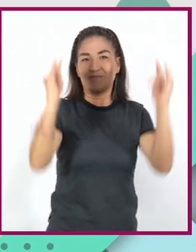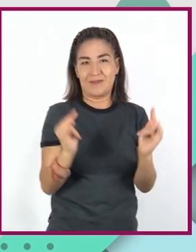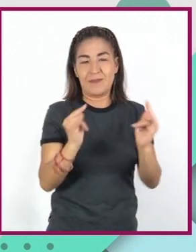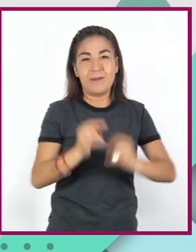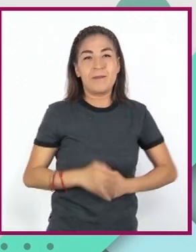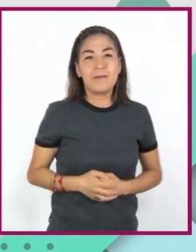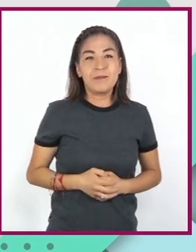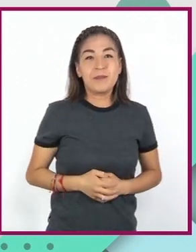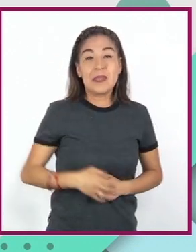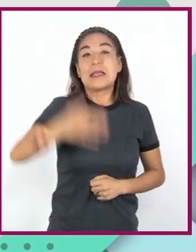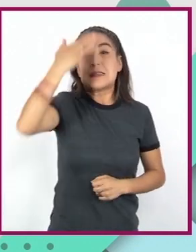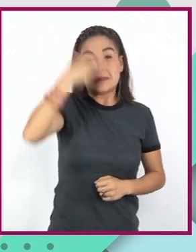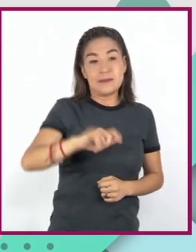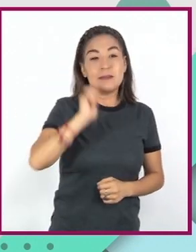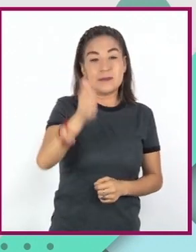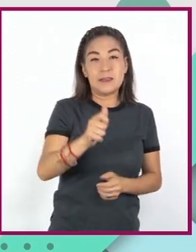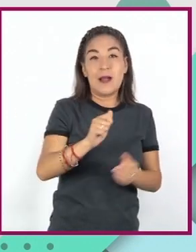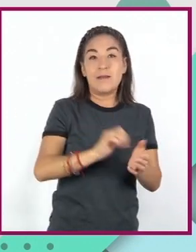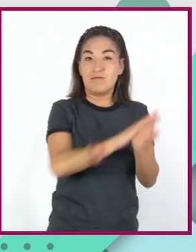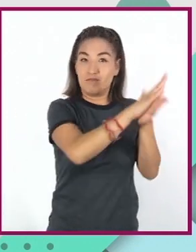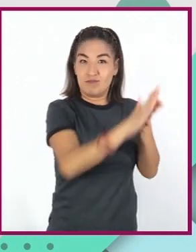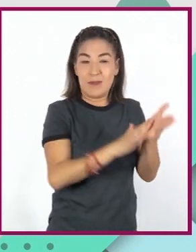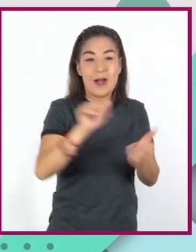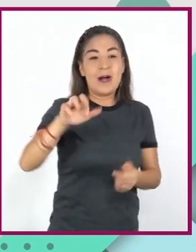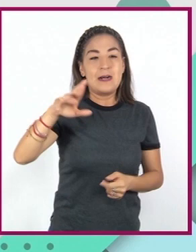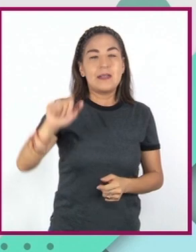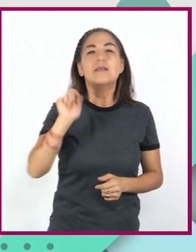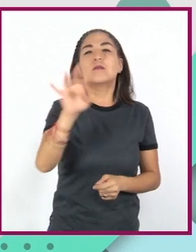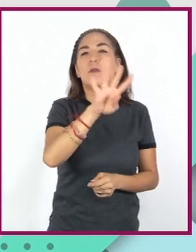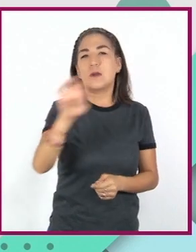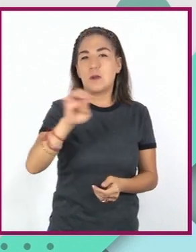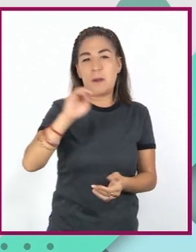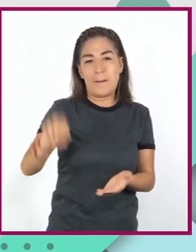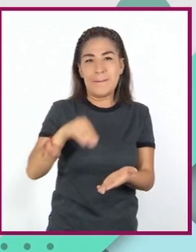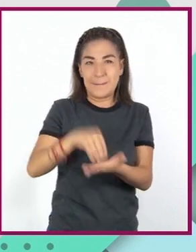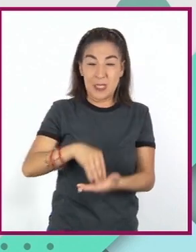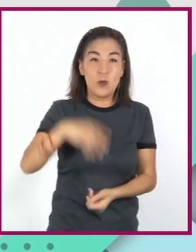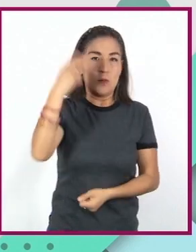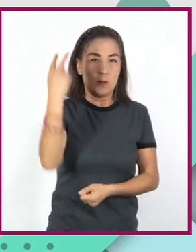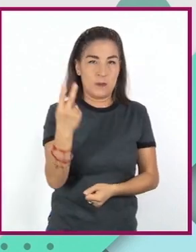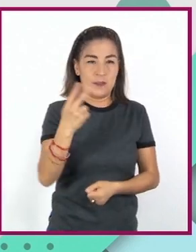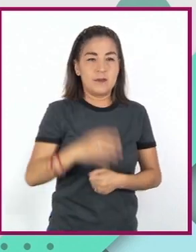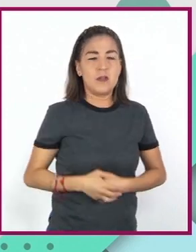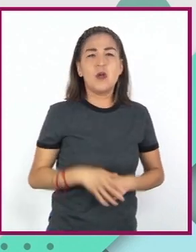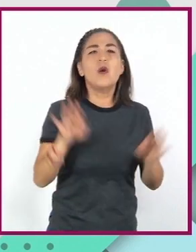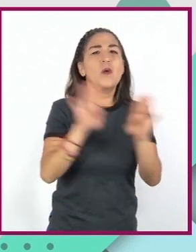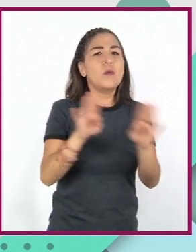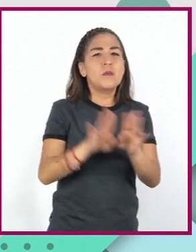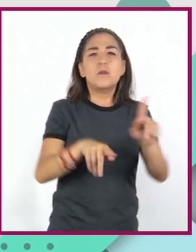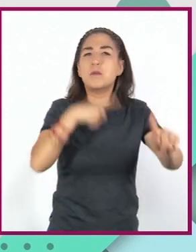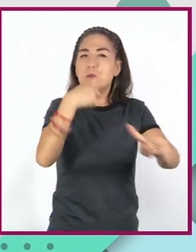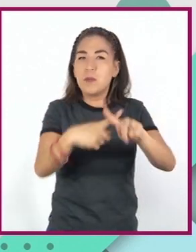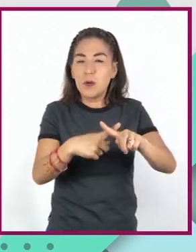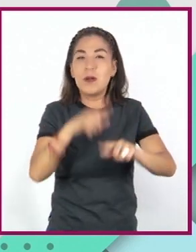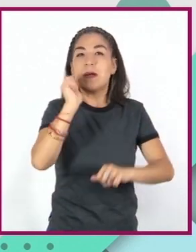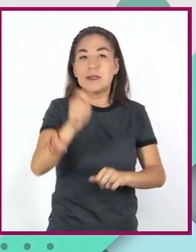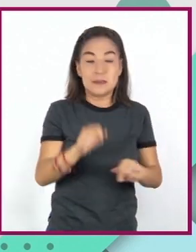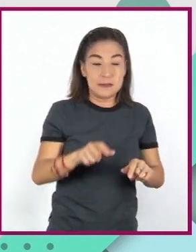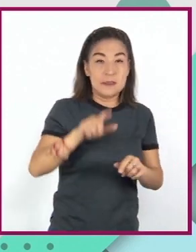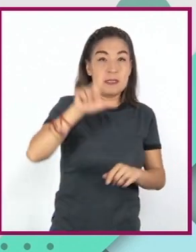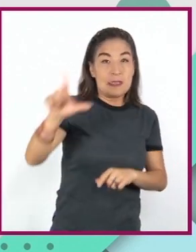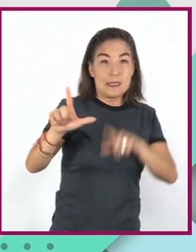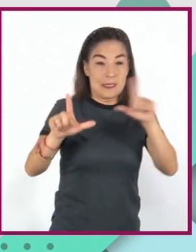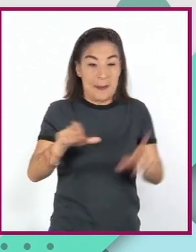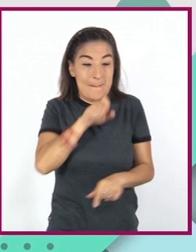Sabemos que el área es igual a 400 metros cuadrados. Como el área se obtiene multiplicando la medida del lado por